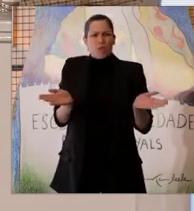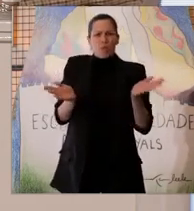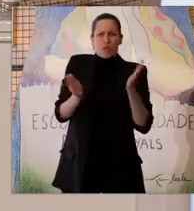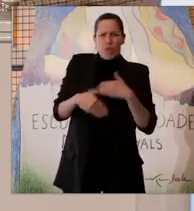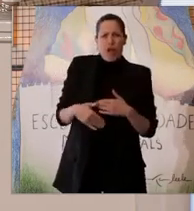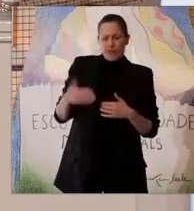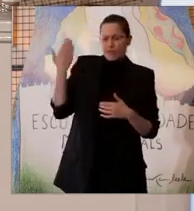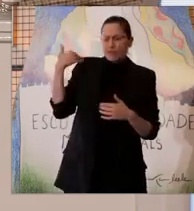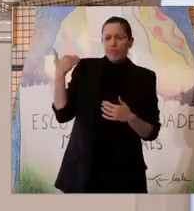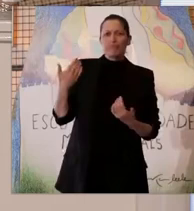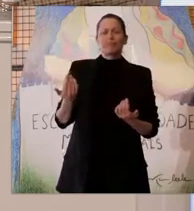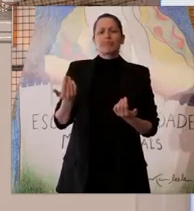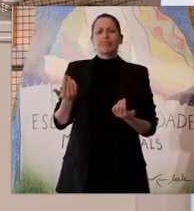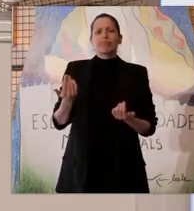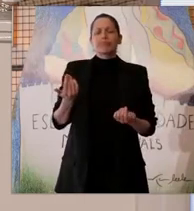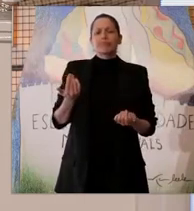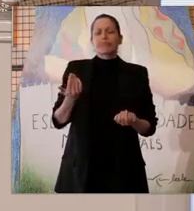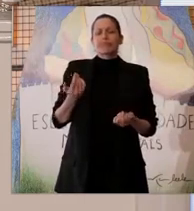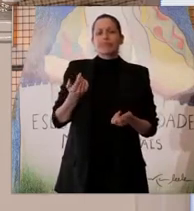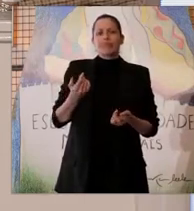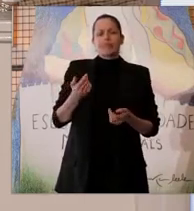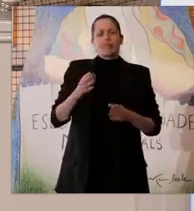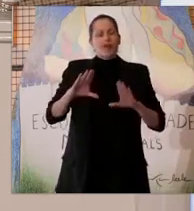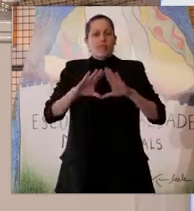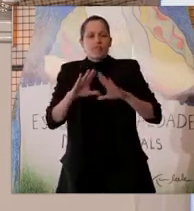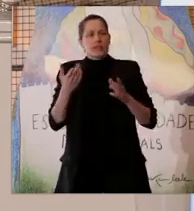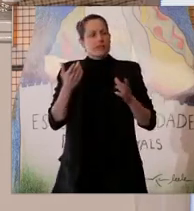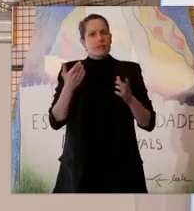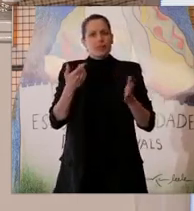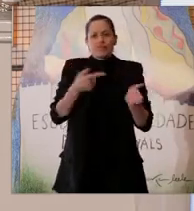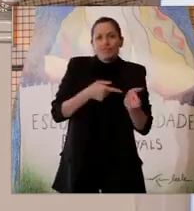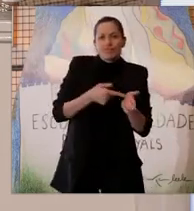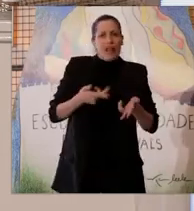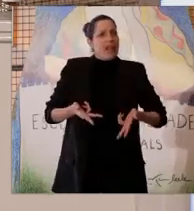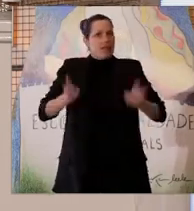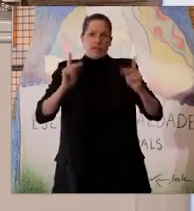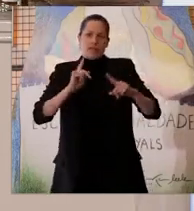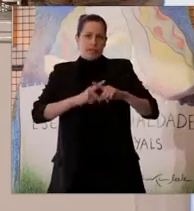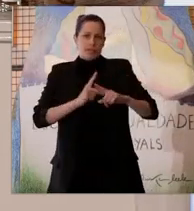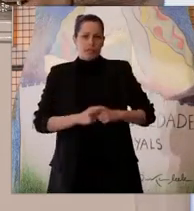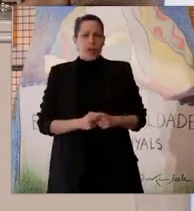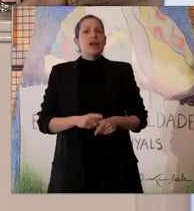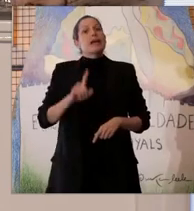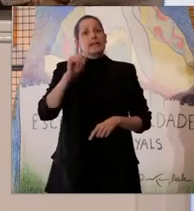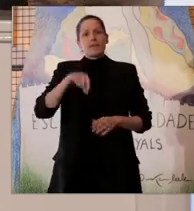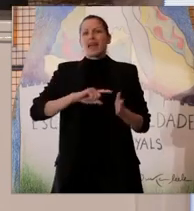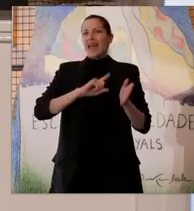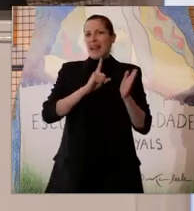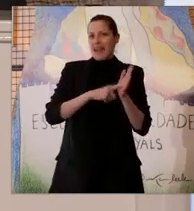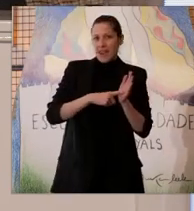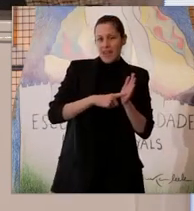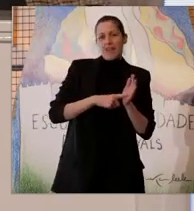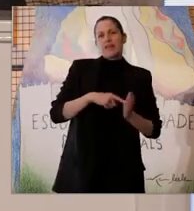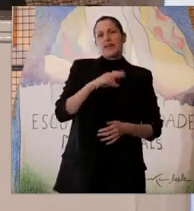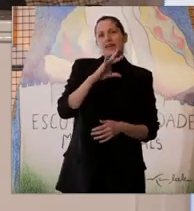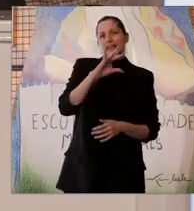reivindicando esa completa libertad sexual y bueno la ley del solo si es así también surgió por eso no con con